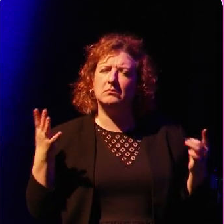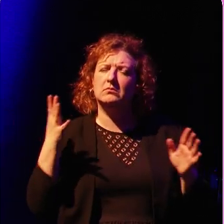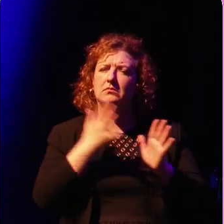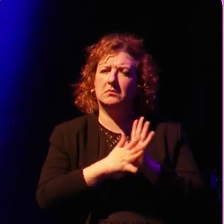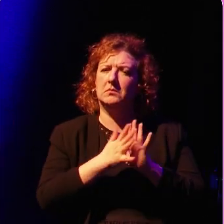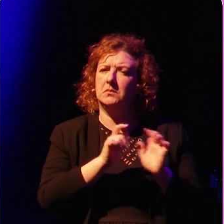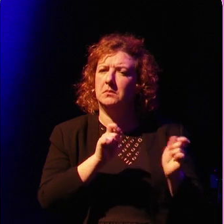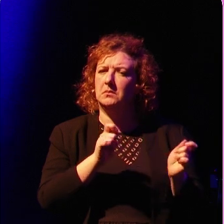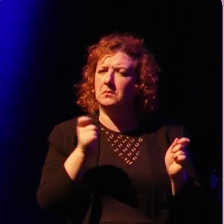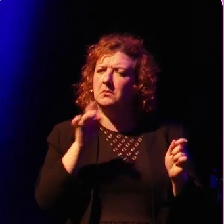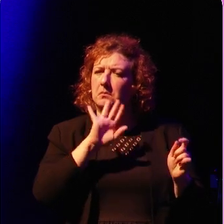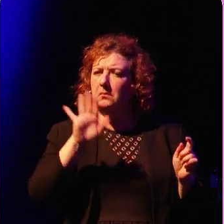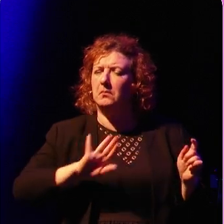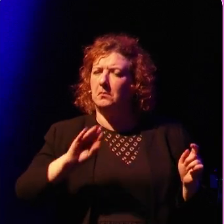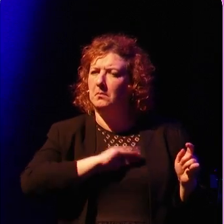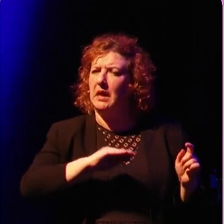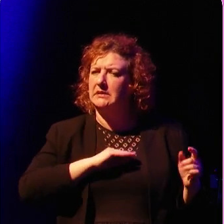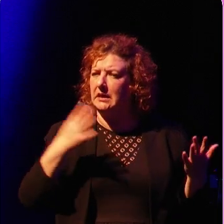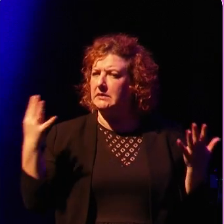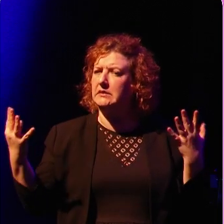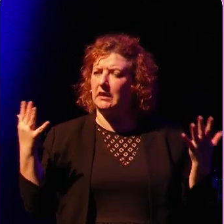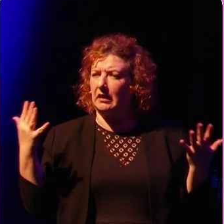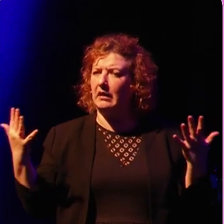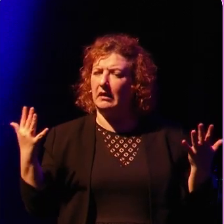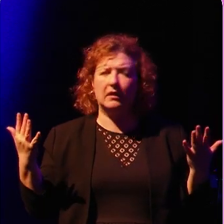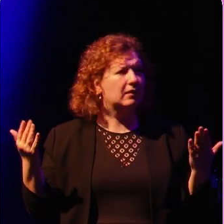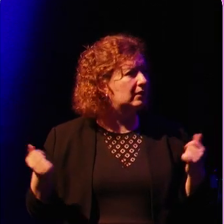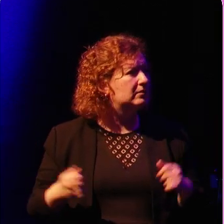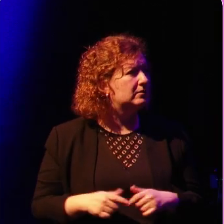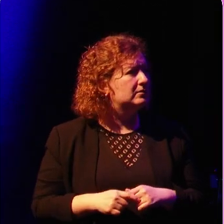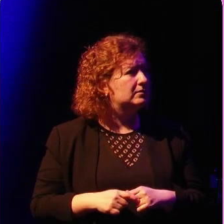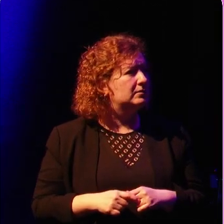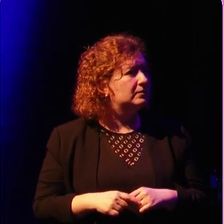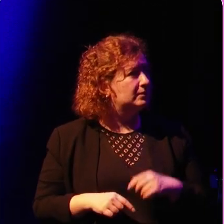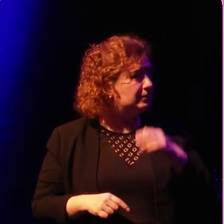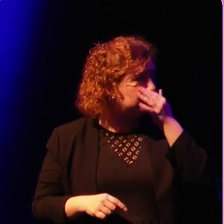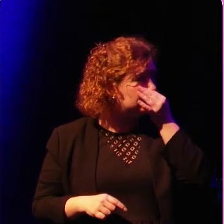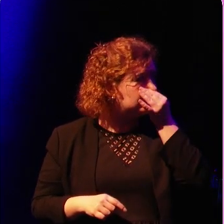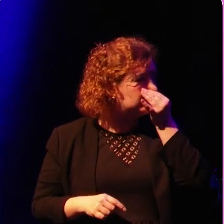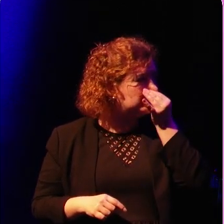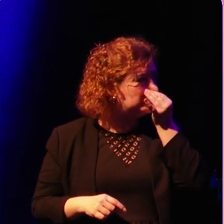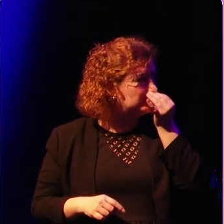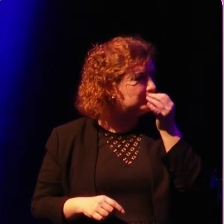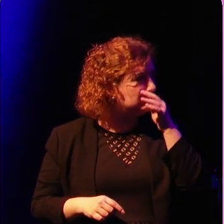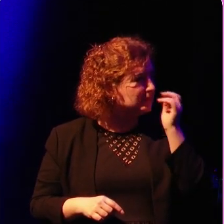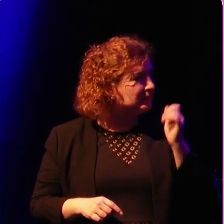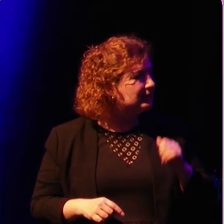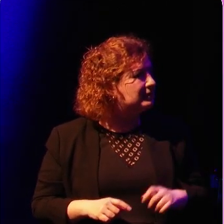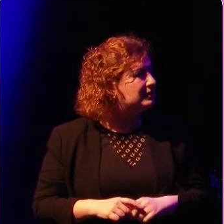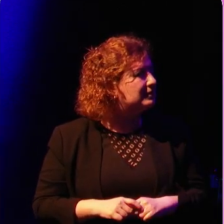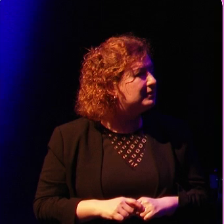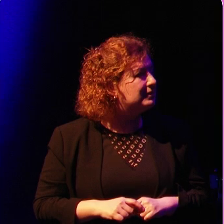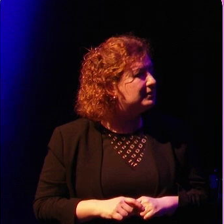bastante similar. Podríamos decir que el pimiento, este que apareció por aquí,